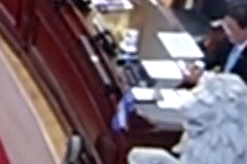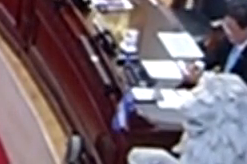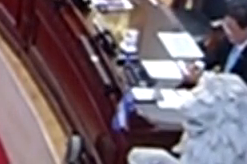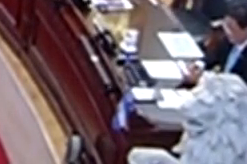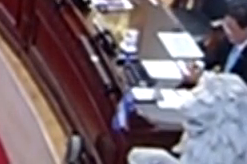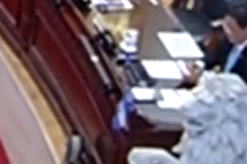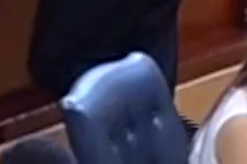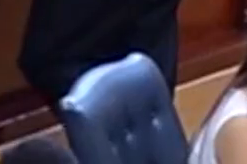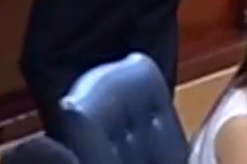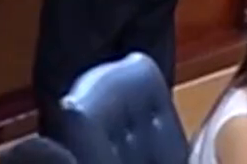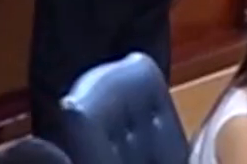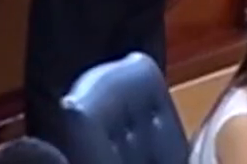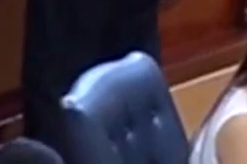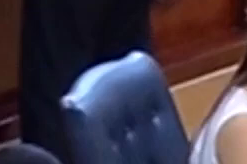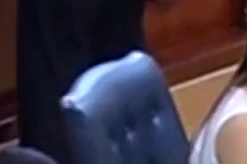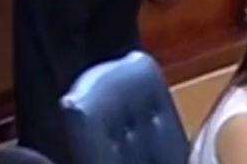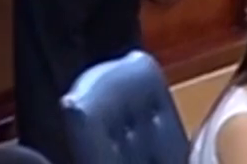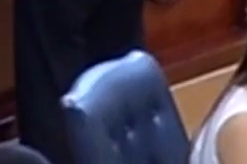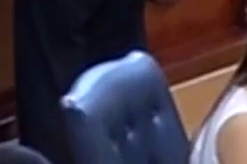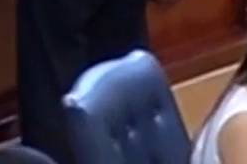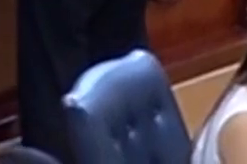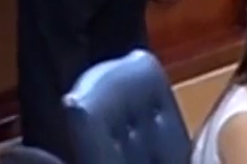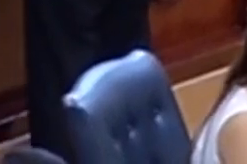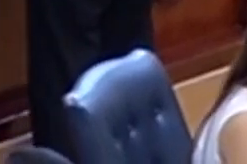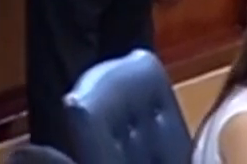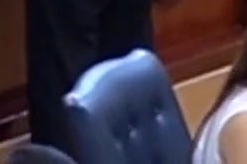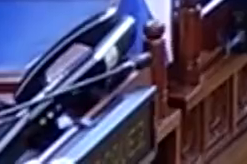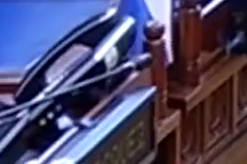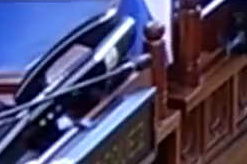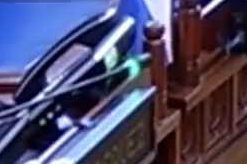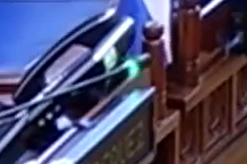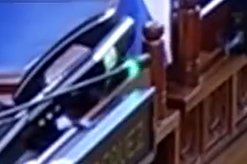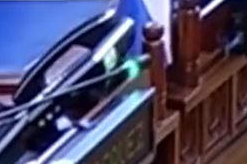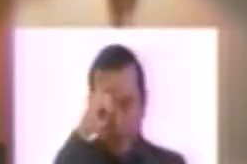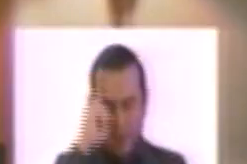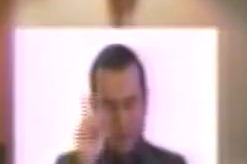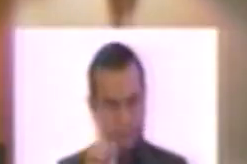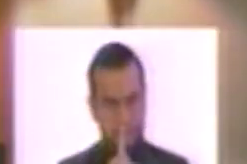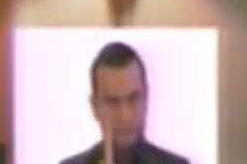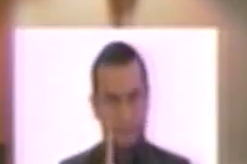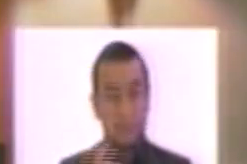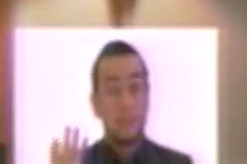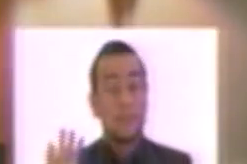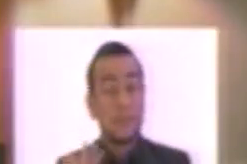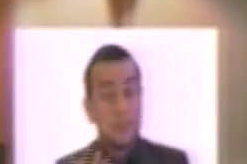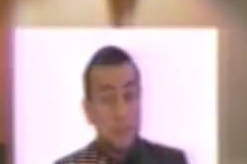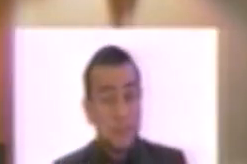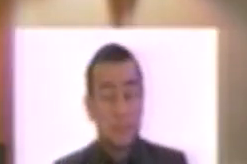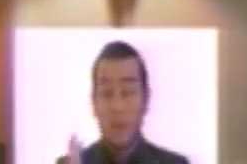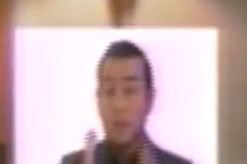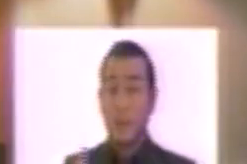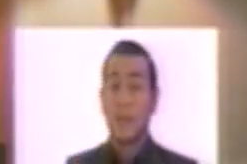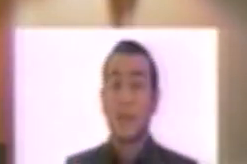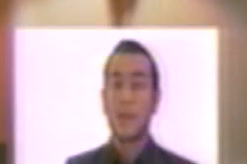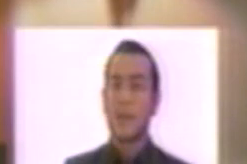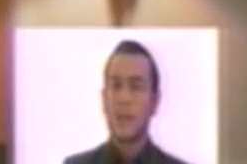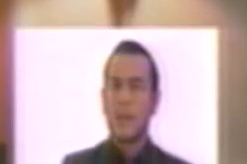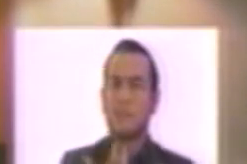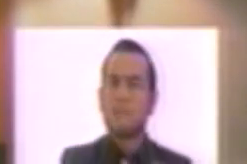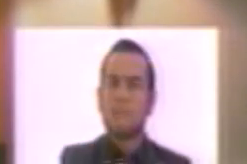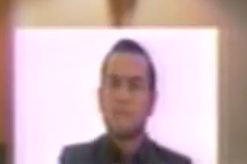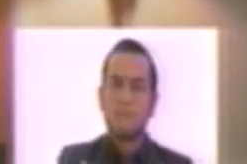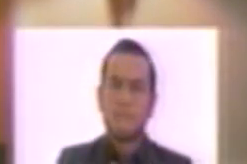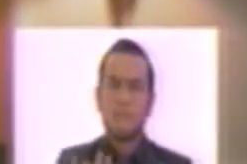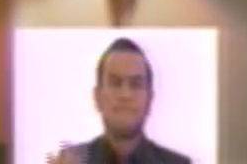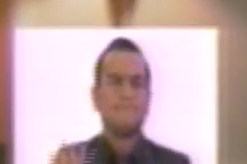La segunda fase, denominada oportunidades, requiere de mayor inversión. Pero este trabajo no solo es del gobierno. En esta tarea